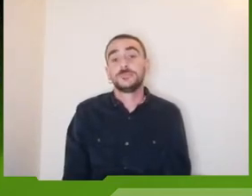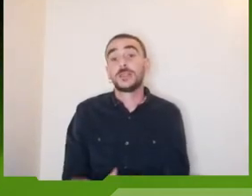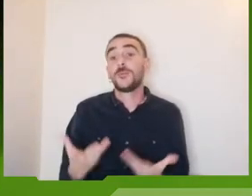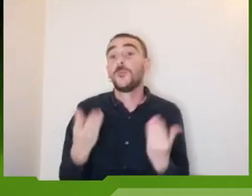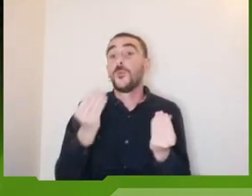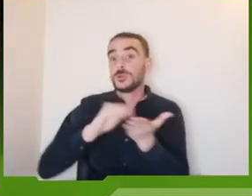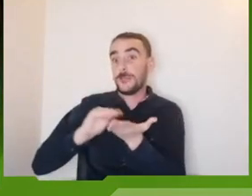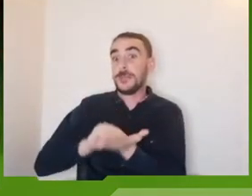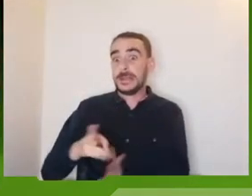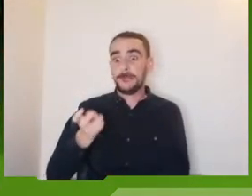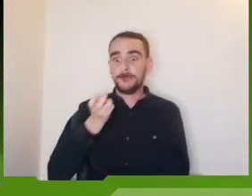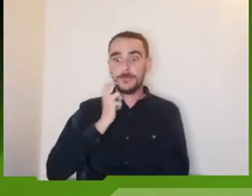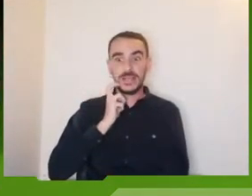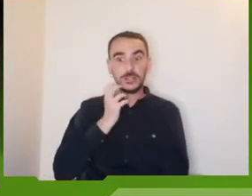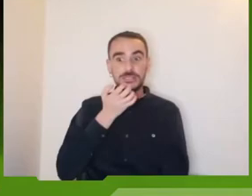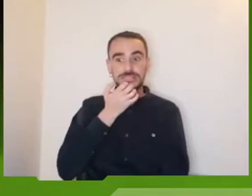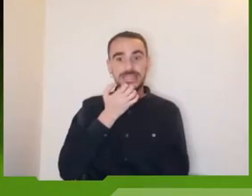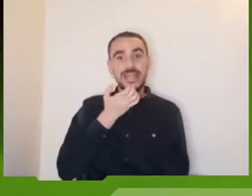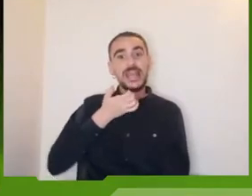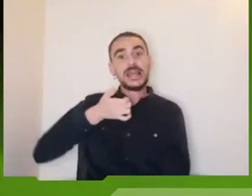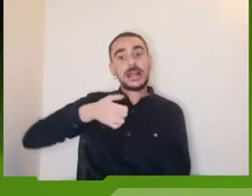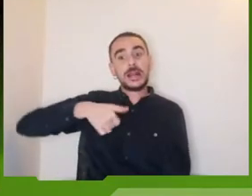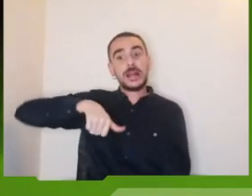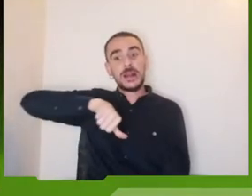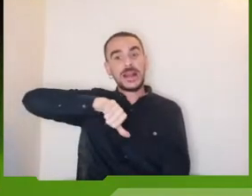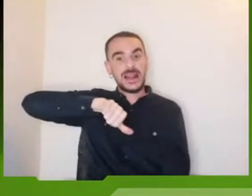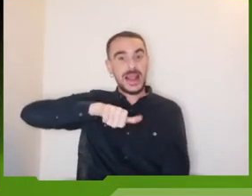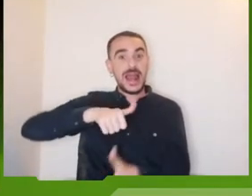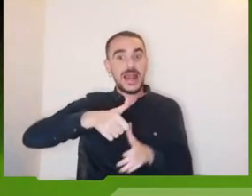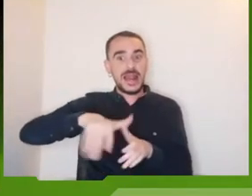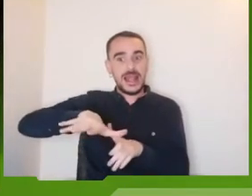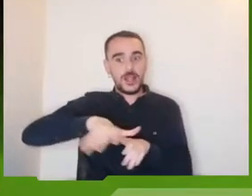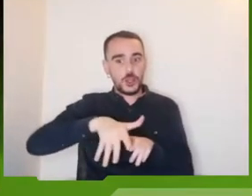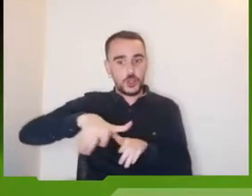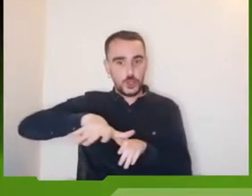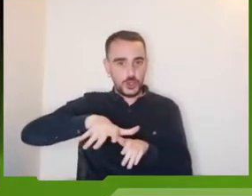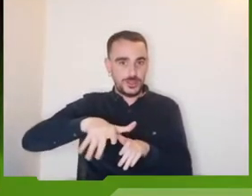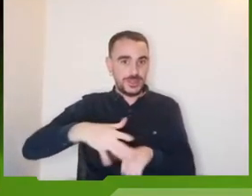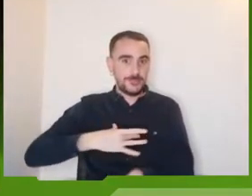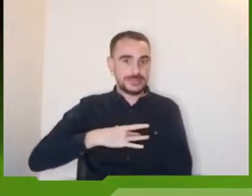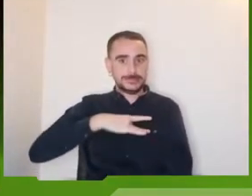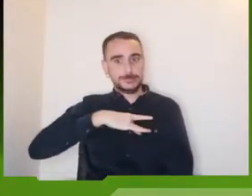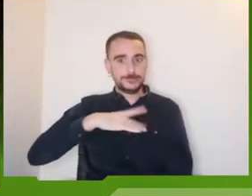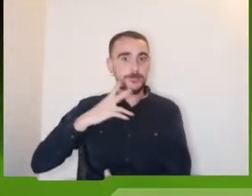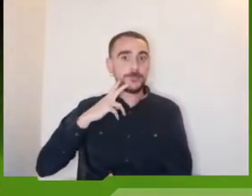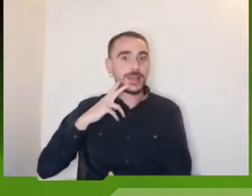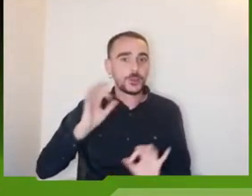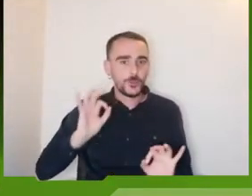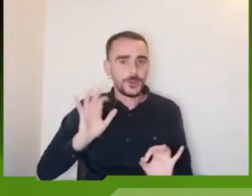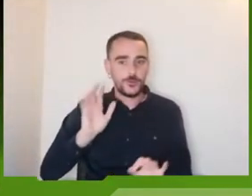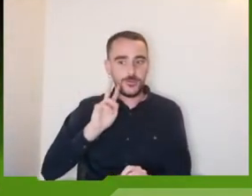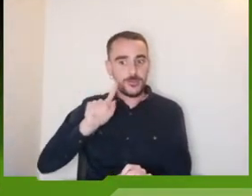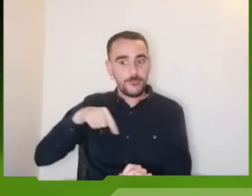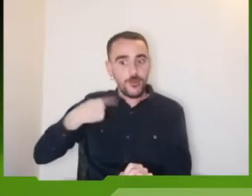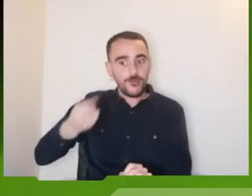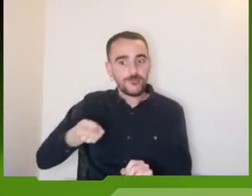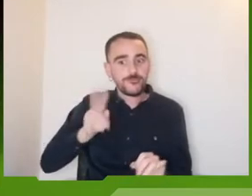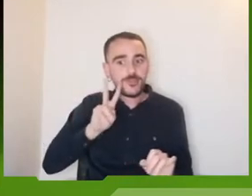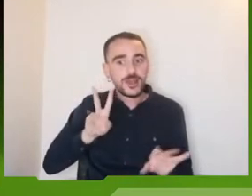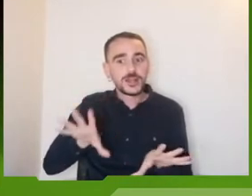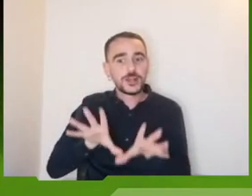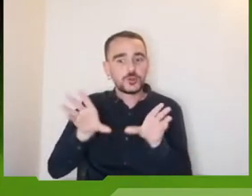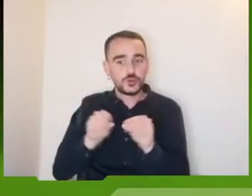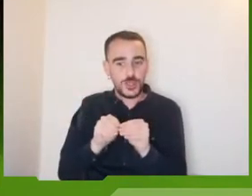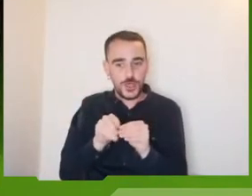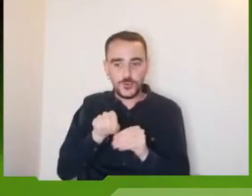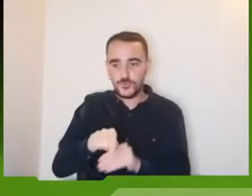pero en verdad, así como de resultado, me gusta mucho cómo quedan más liquiditas. Voy a sacarme el aceite